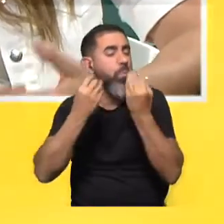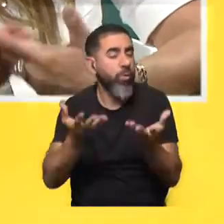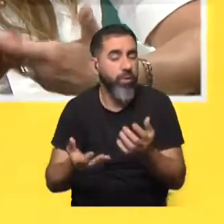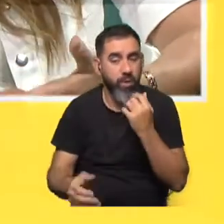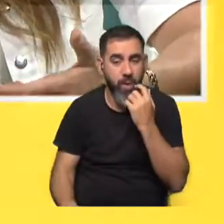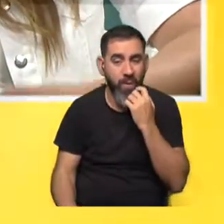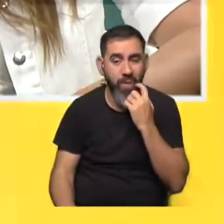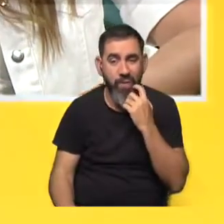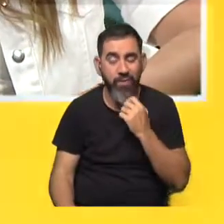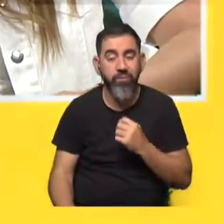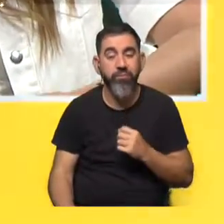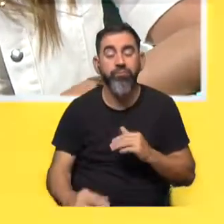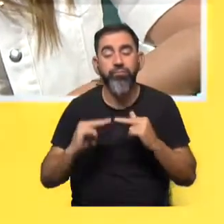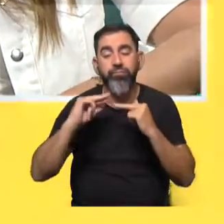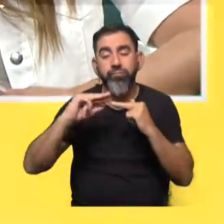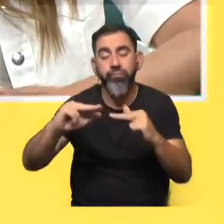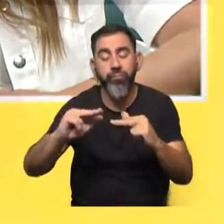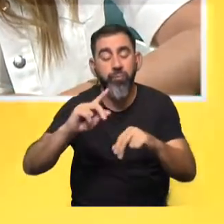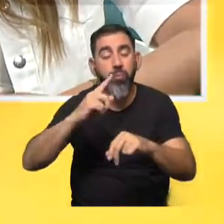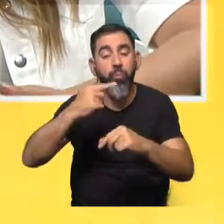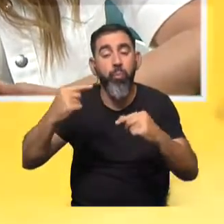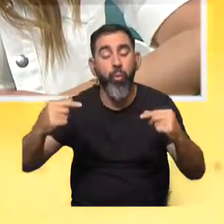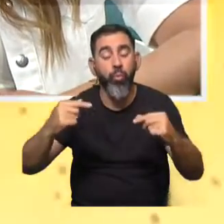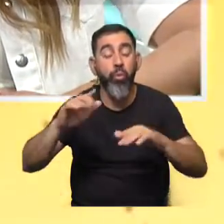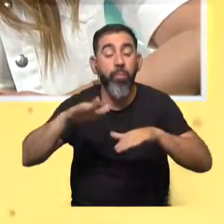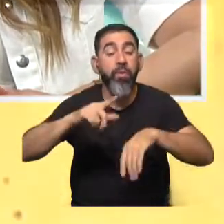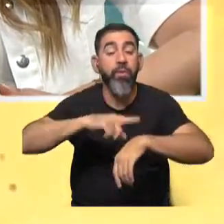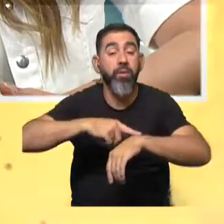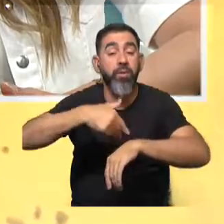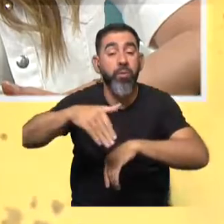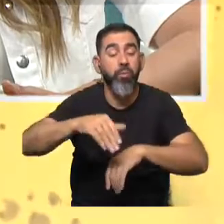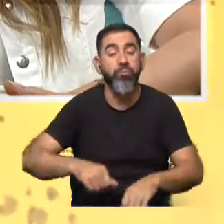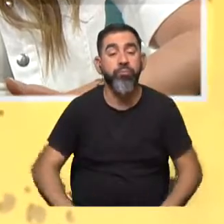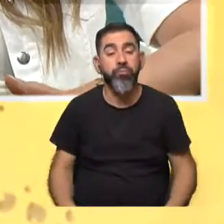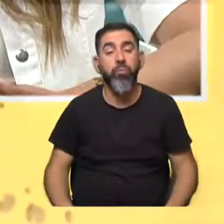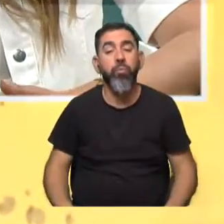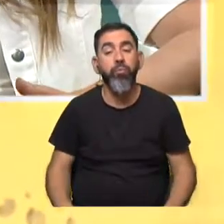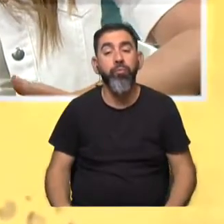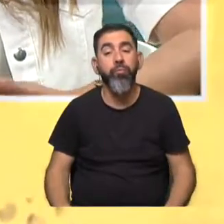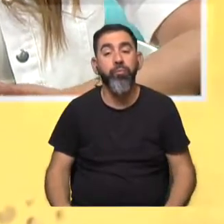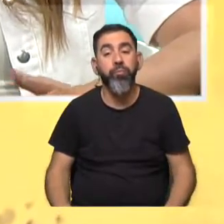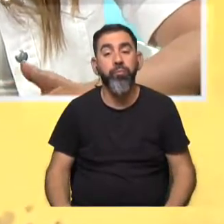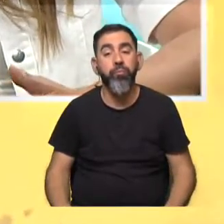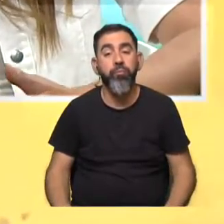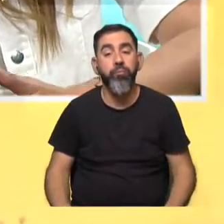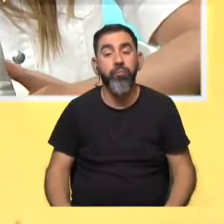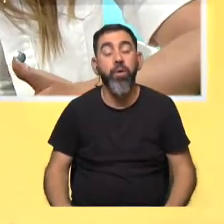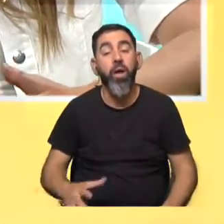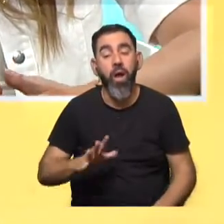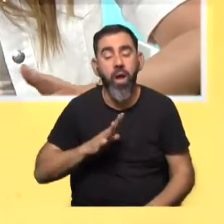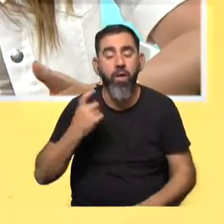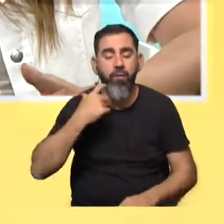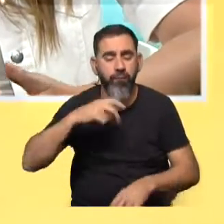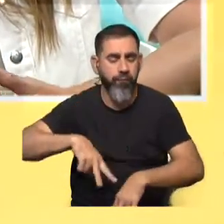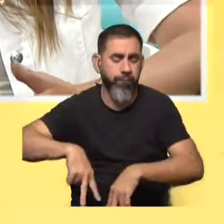la estabilidad del producto en función del tiempo. ¿Y qué se puede trabajar en ese sentido? Y ahí es un campo de investigación